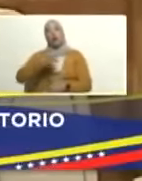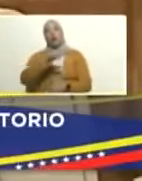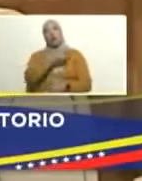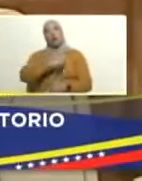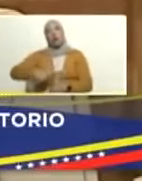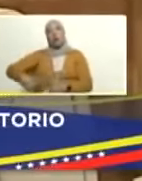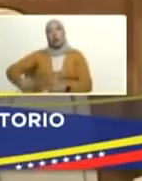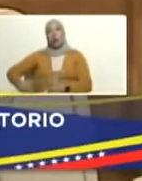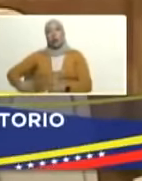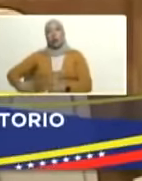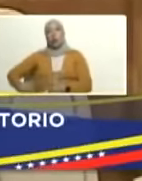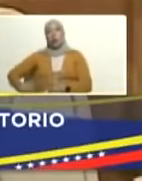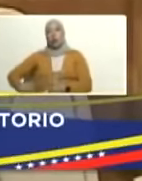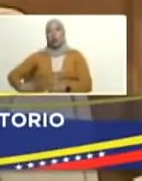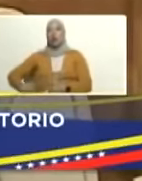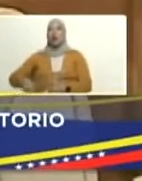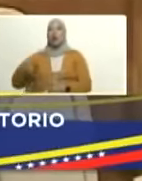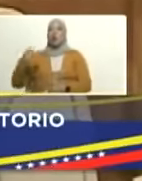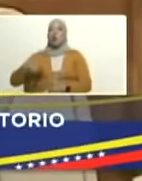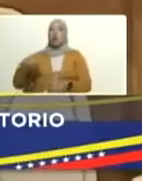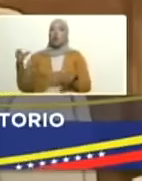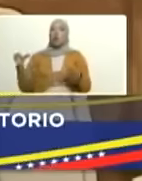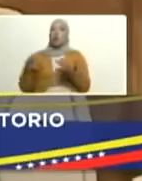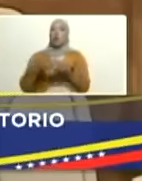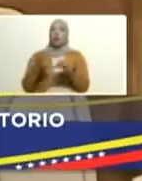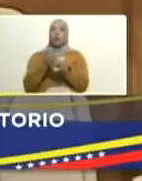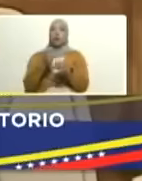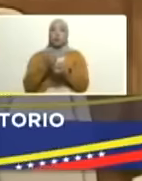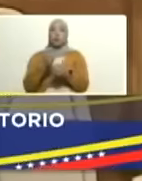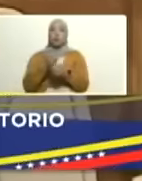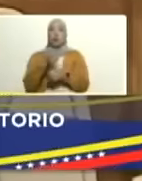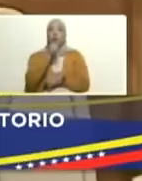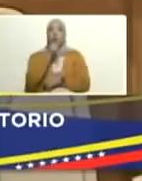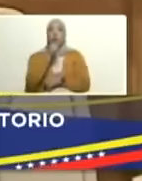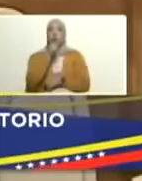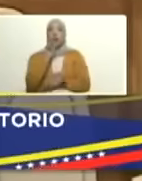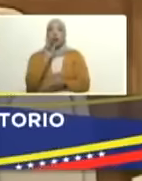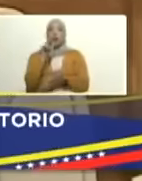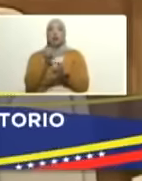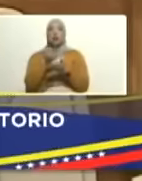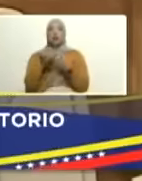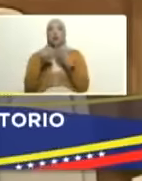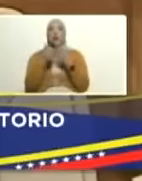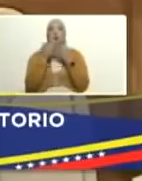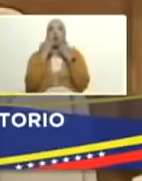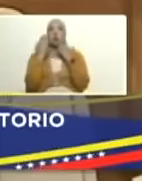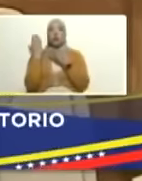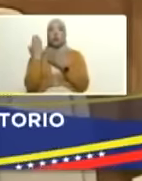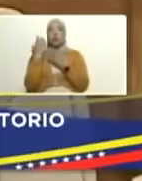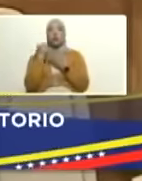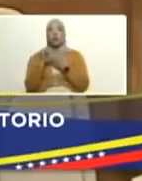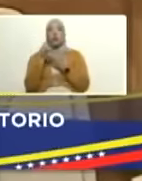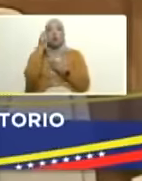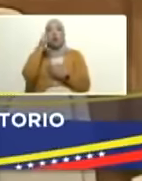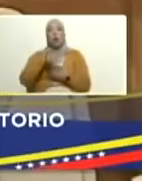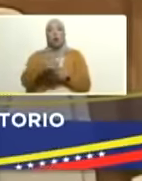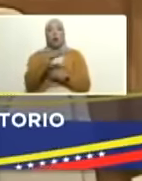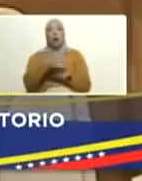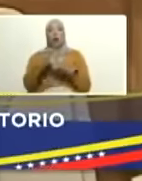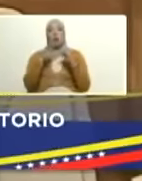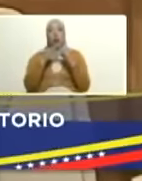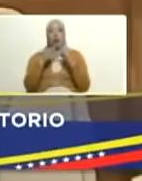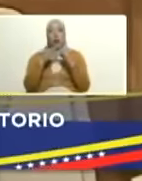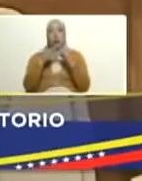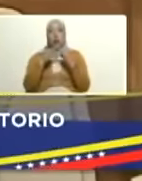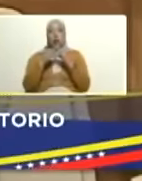presidente, y motivo de orgullo estar aquí en su casa, en la Casa del Pueblo, en el Palacio